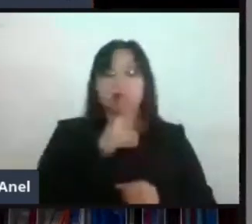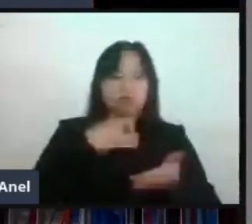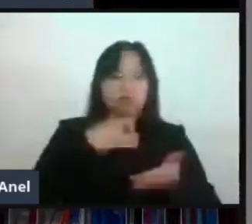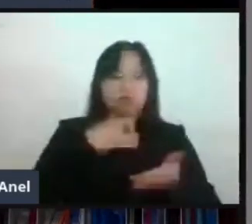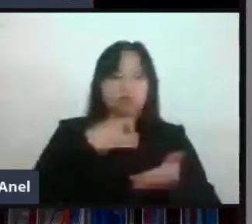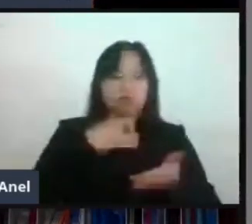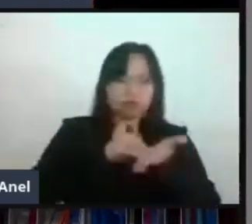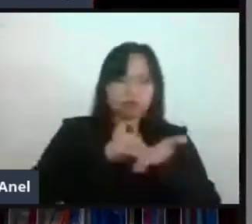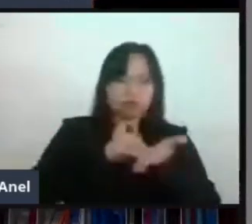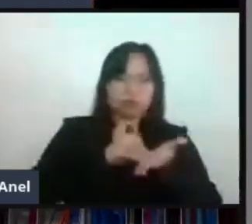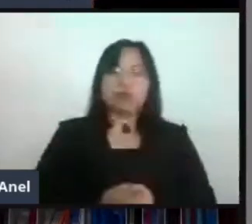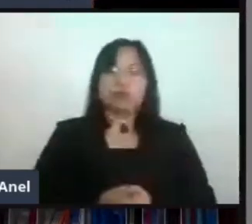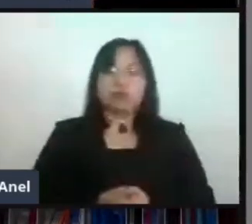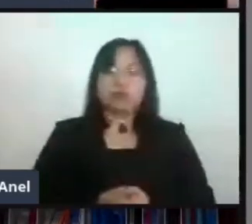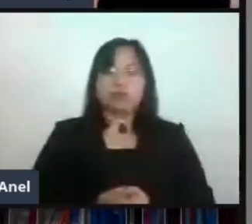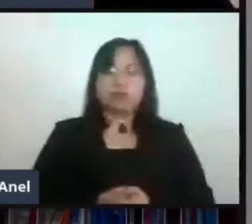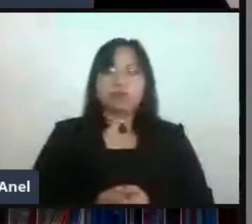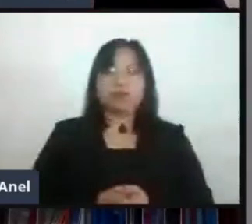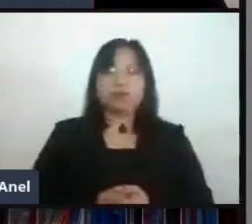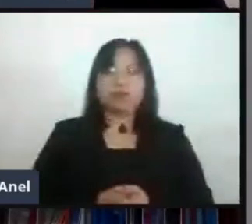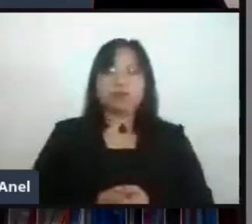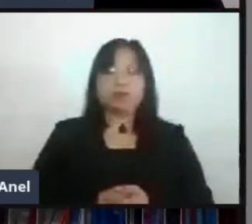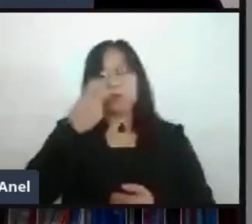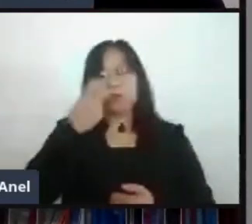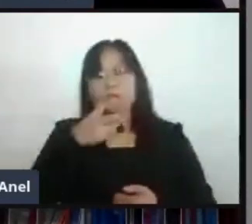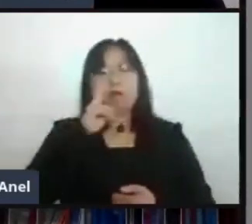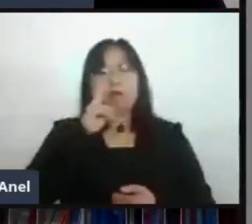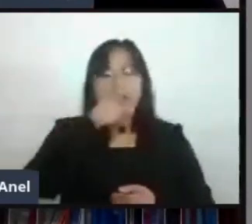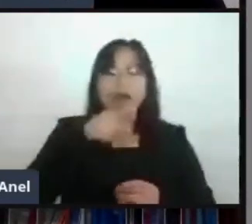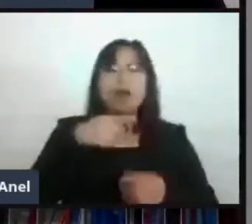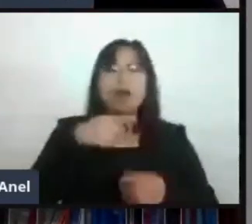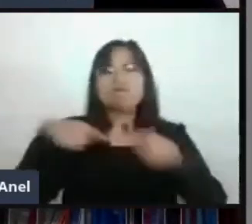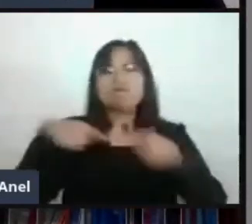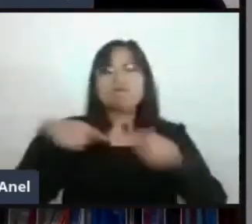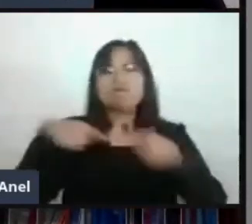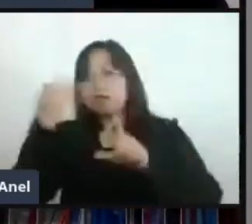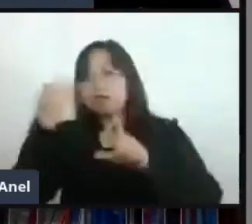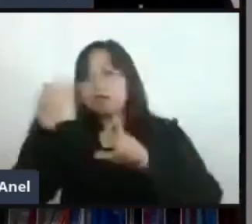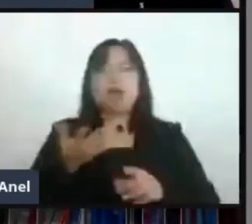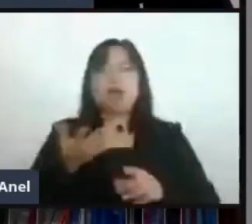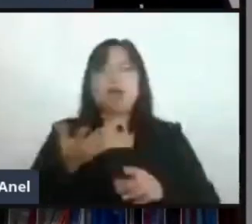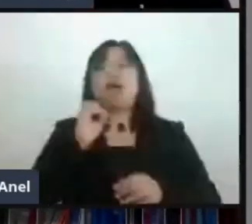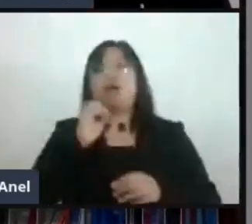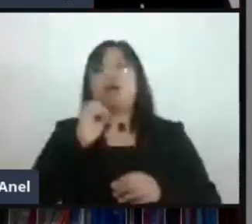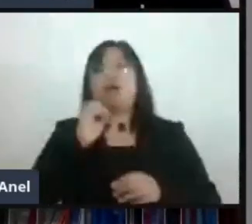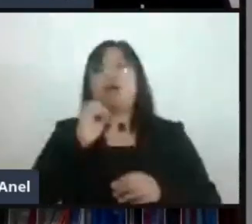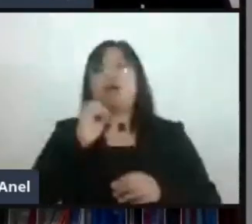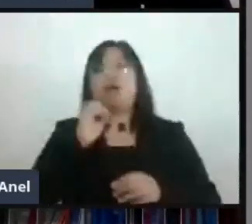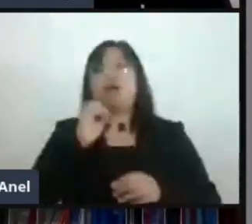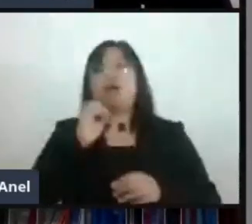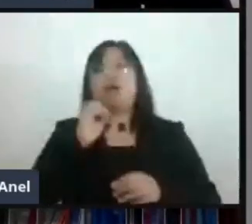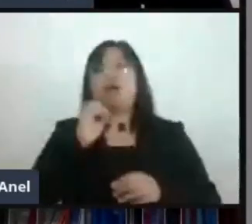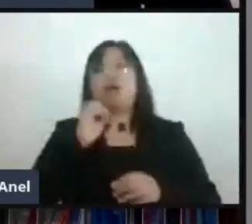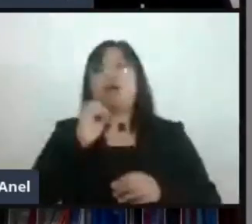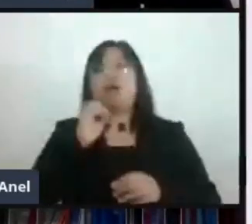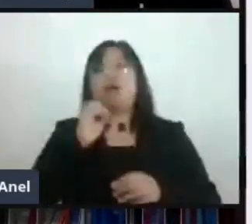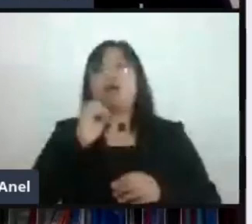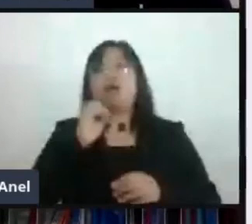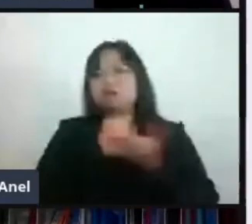la presentación si quiero mostrar. Bueno, en este caso no tiene sentido porque es una pregunta, pero vamos a suponer que fueran varias. Pues pongo la barra de